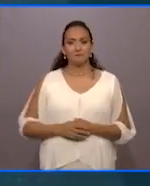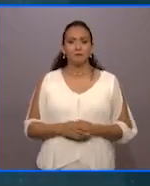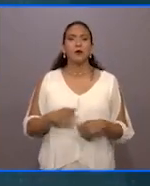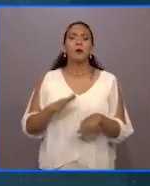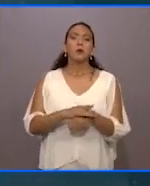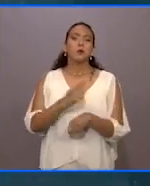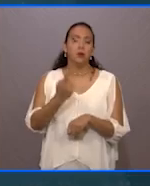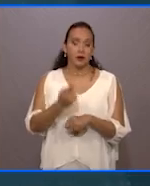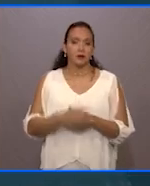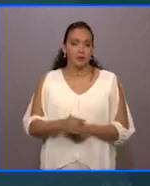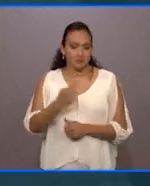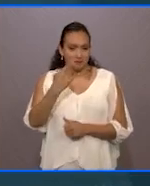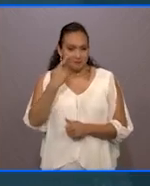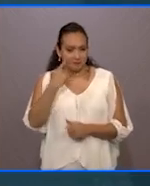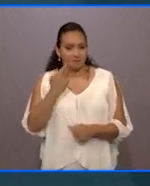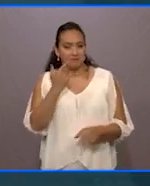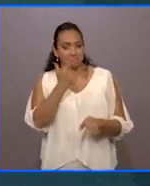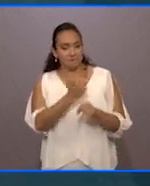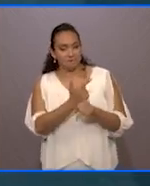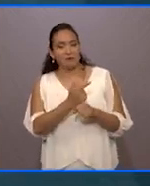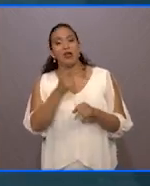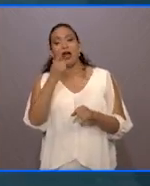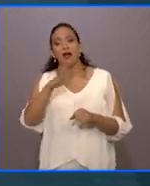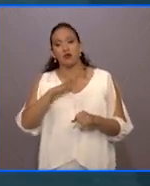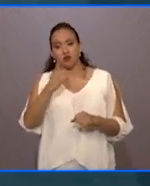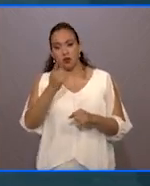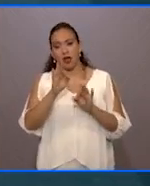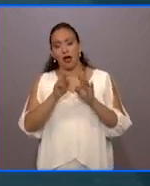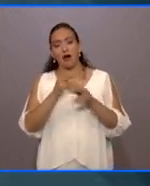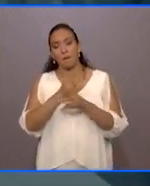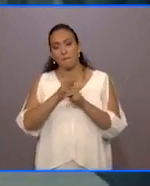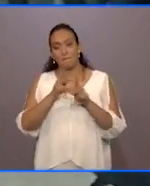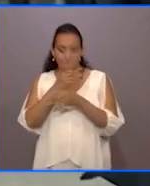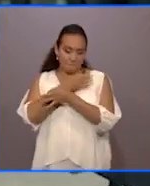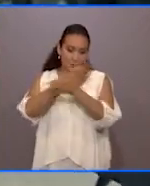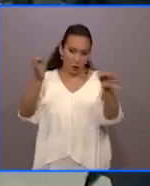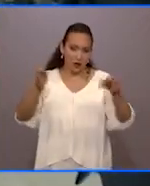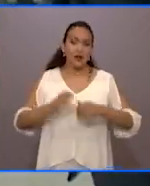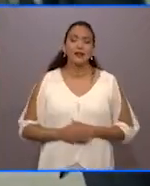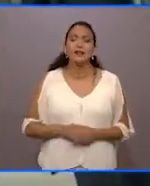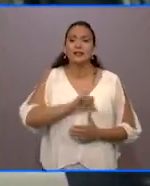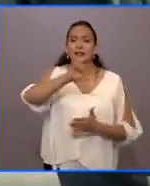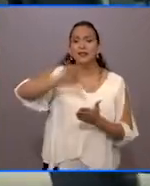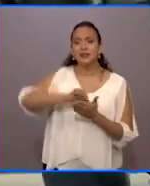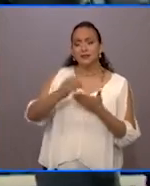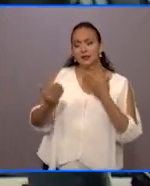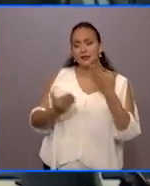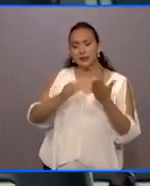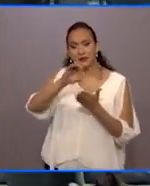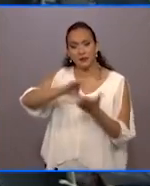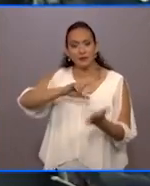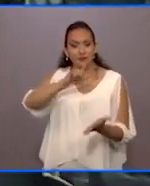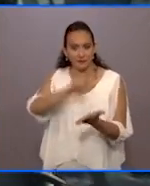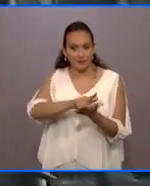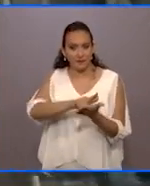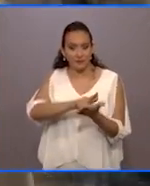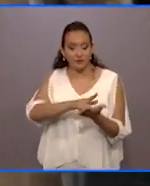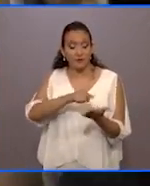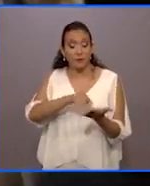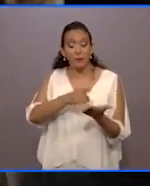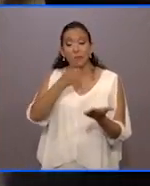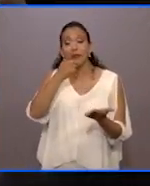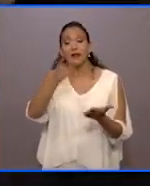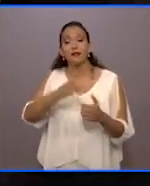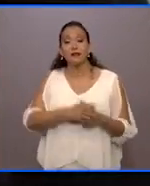anterior es uno de los hallazgos abordados en una publicación elaborada por el Centro de Estudios Constitucionales de la Suprema Corte, en la que